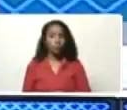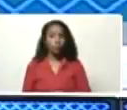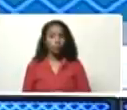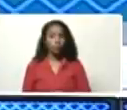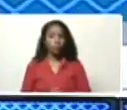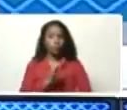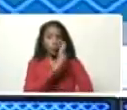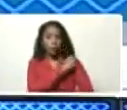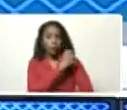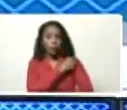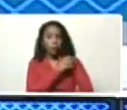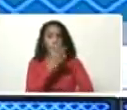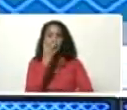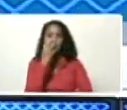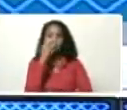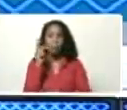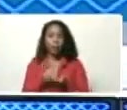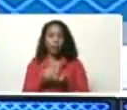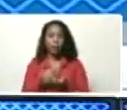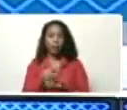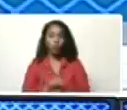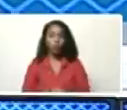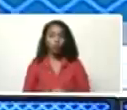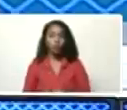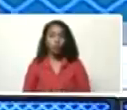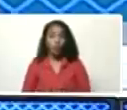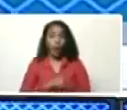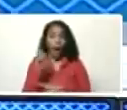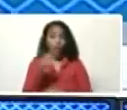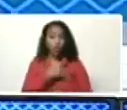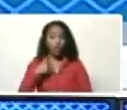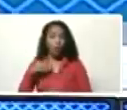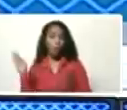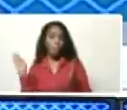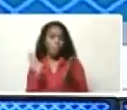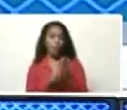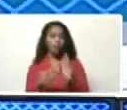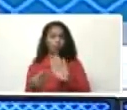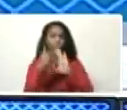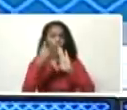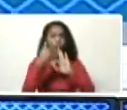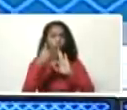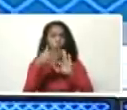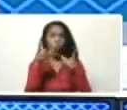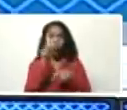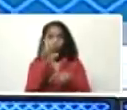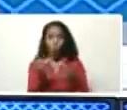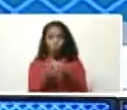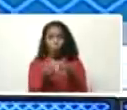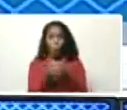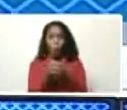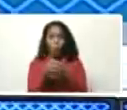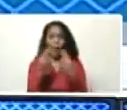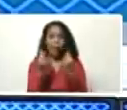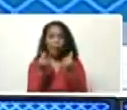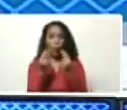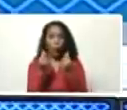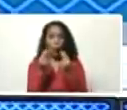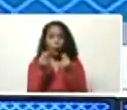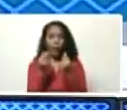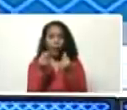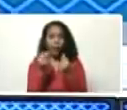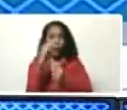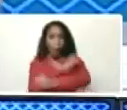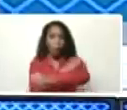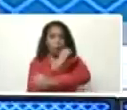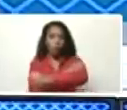García Carneiro presente. Ellos pretendieron imponer una cúpula económica de la